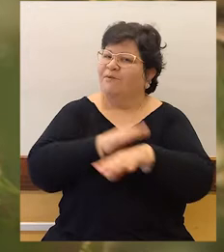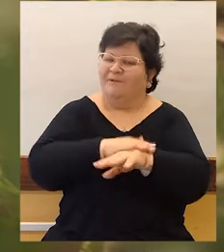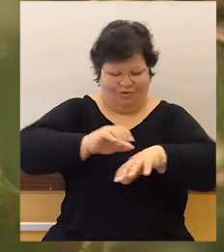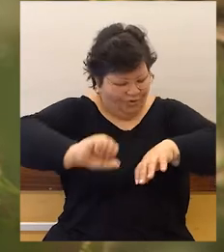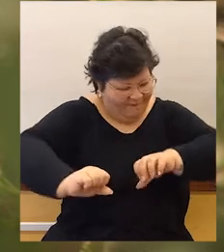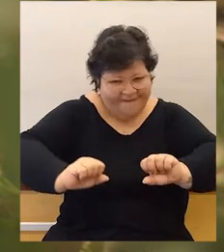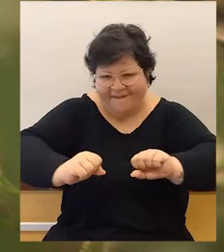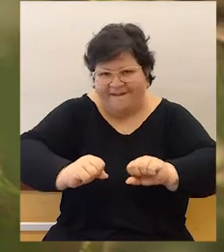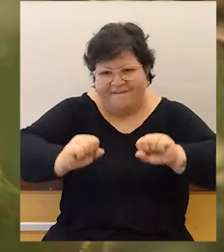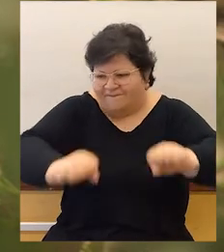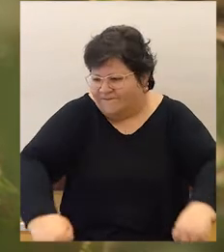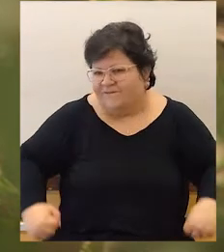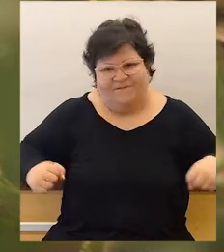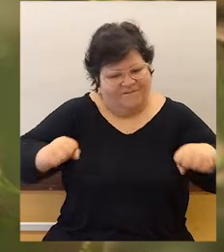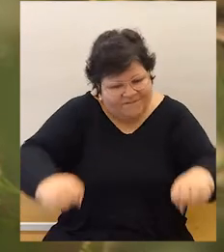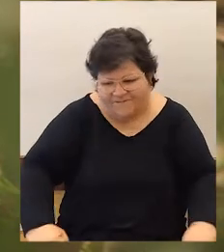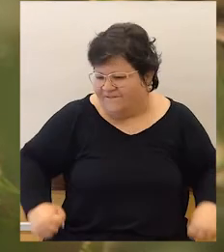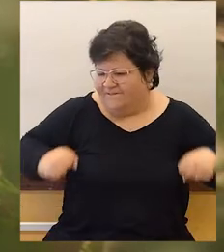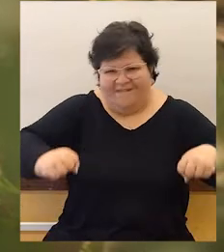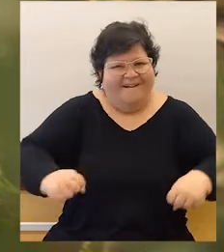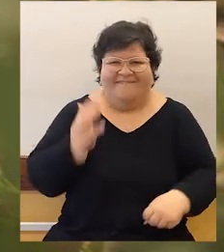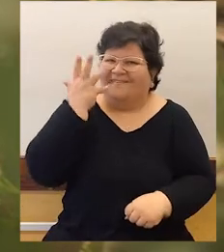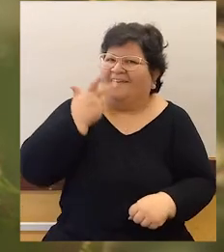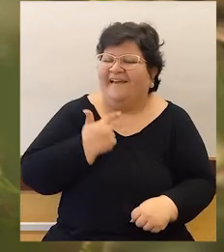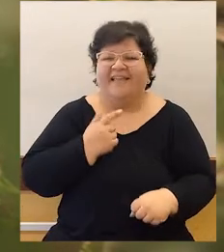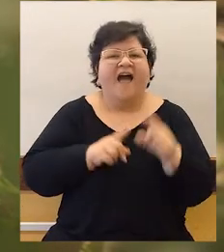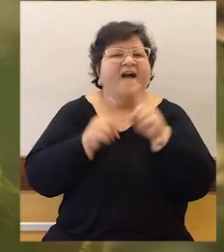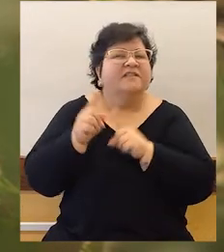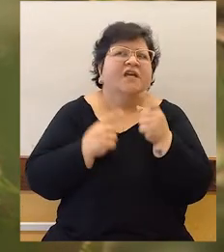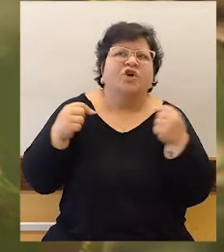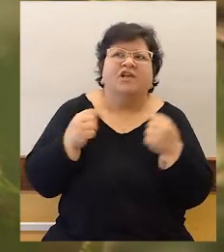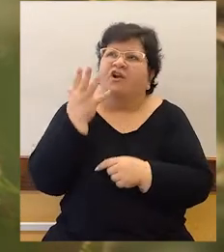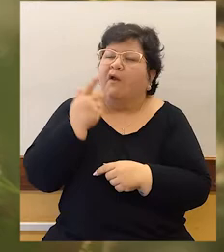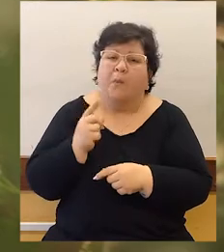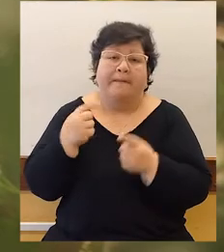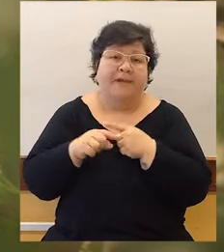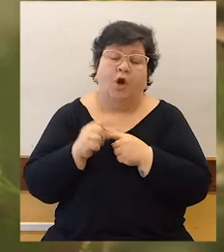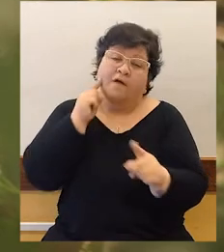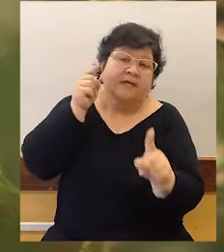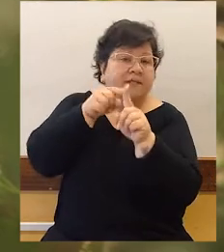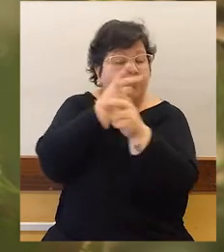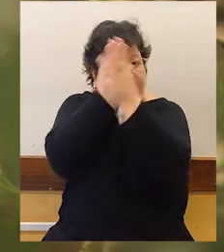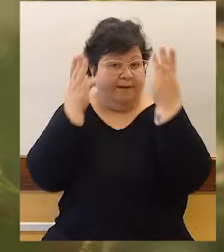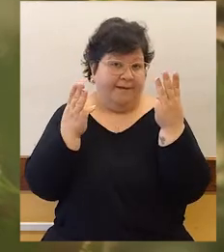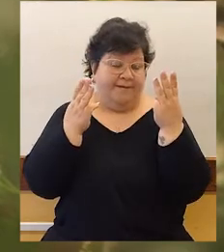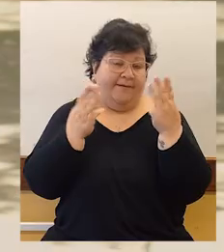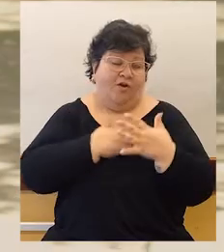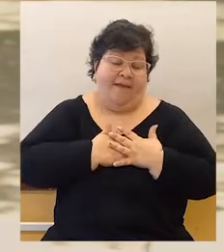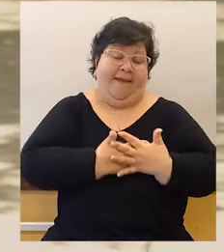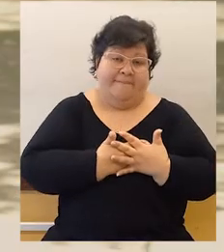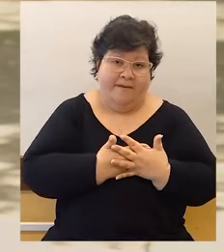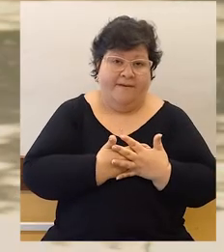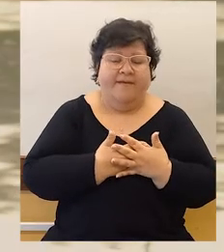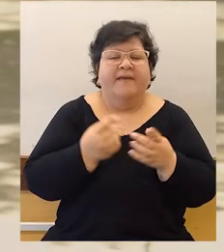pena haberme levantado. Y son esas pequeñas cosas que a veces a uno no le gusta hacer, pero en realidad el objetivo general es por lo que uno ama.